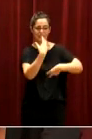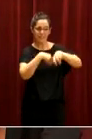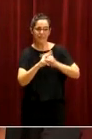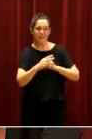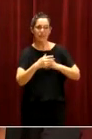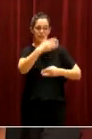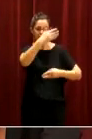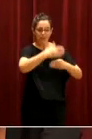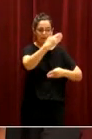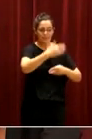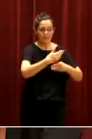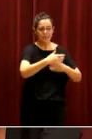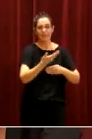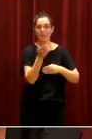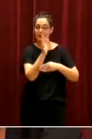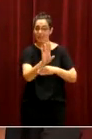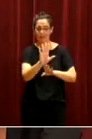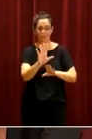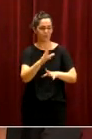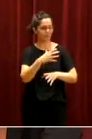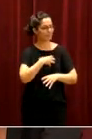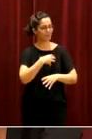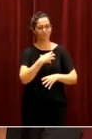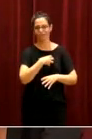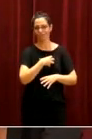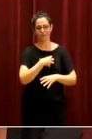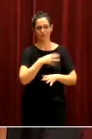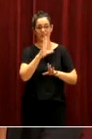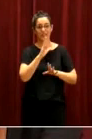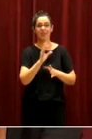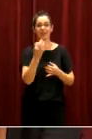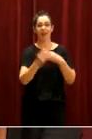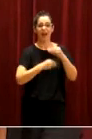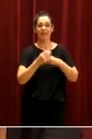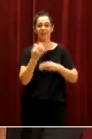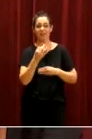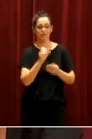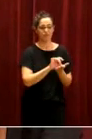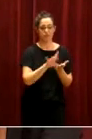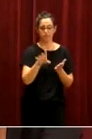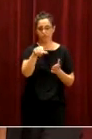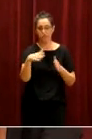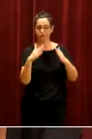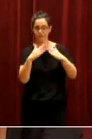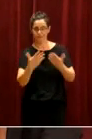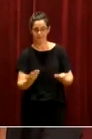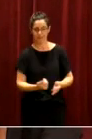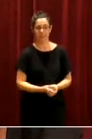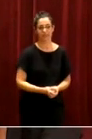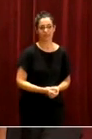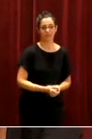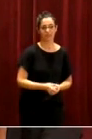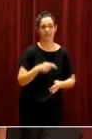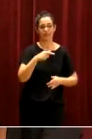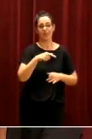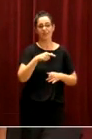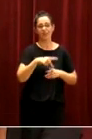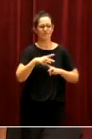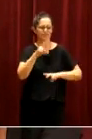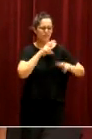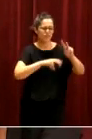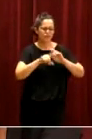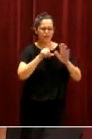permiten ejecutar. Y en su lugar los echan a la calle para demoler sus casas. El consistorio no encontraba la licencia de obra,